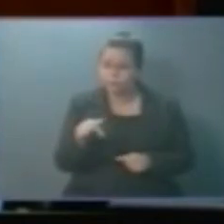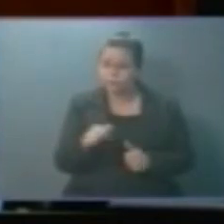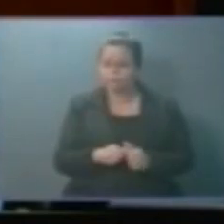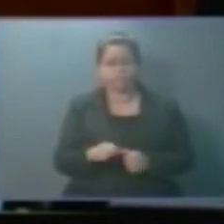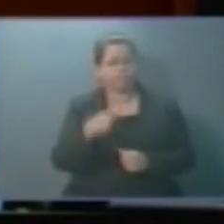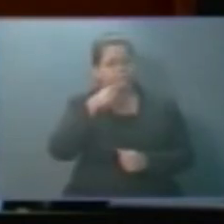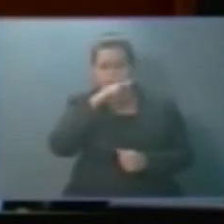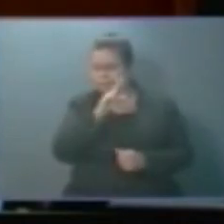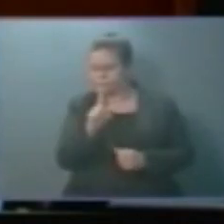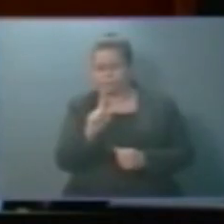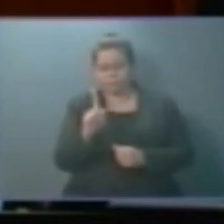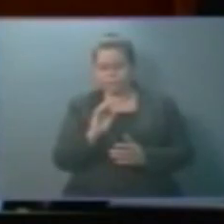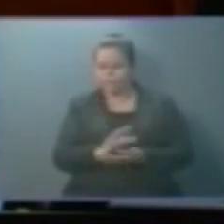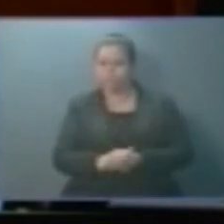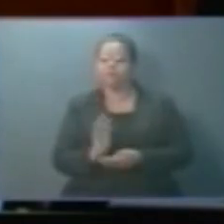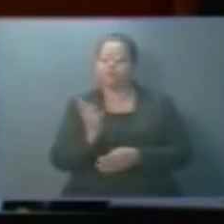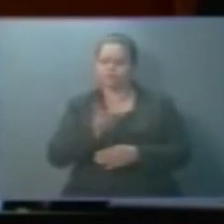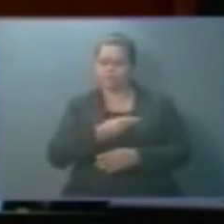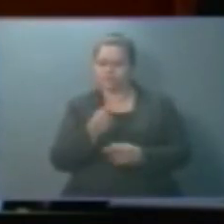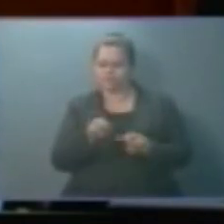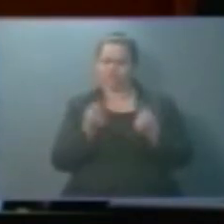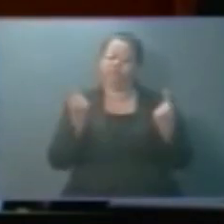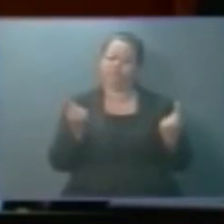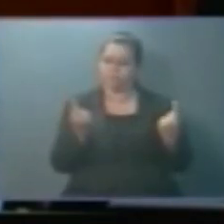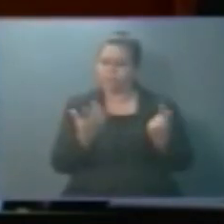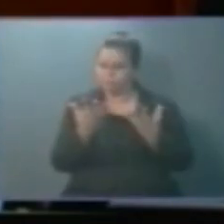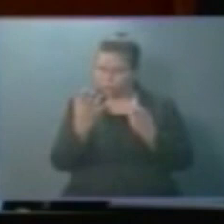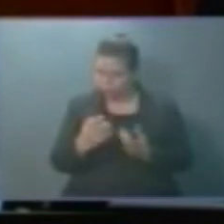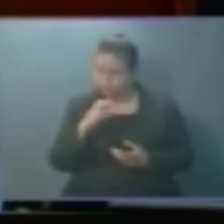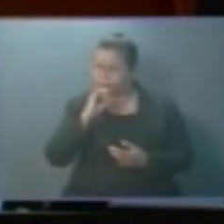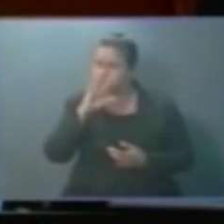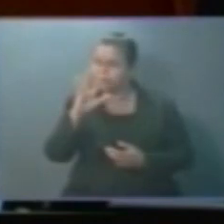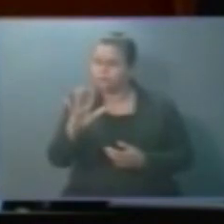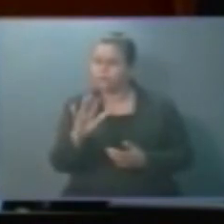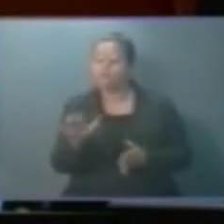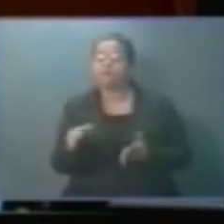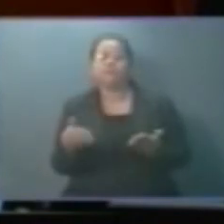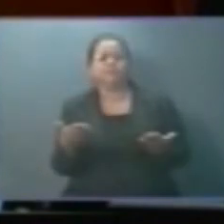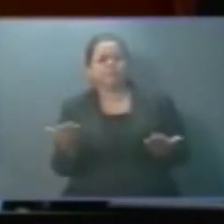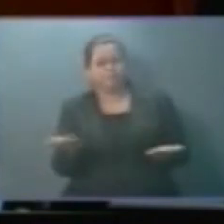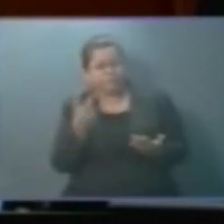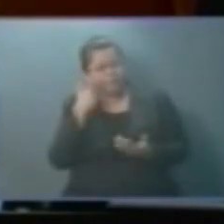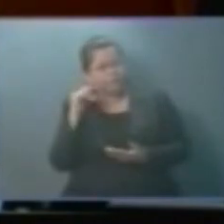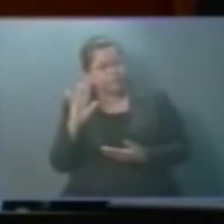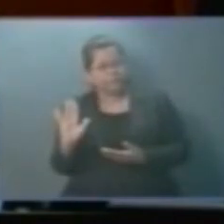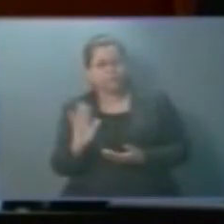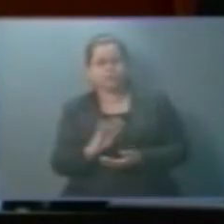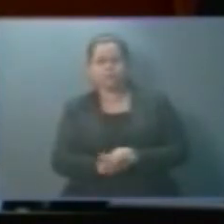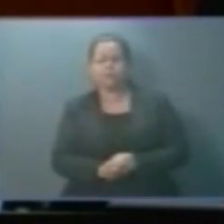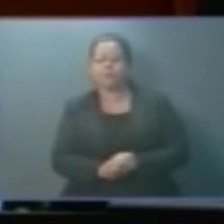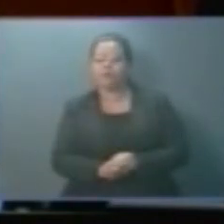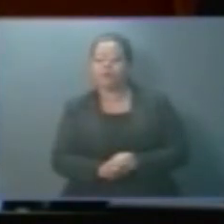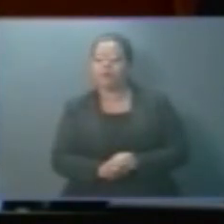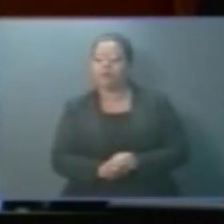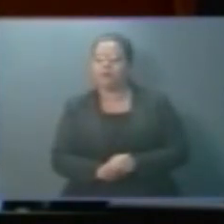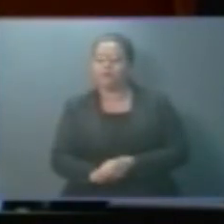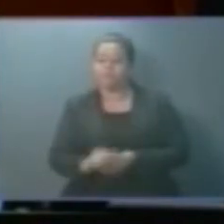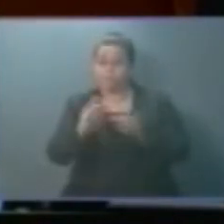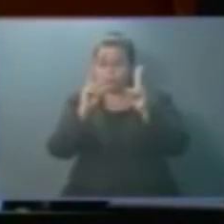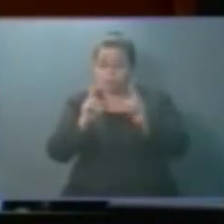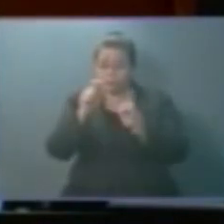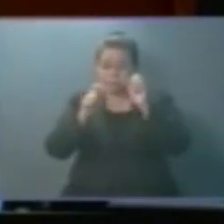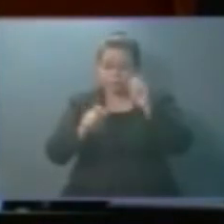del FMLN, más nosotros votamos en contra, y lo quiero decir por qué. Porque, por ejemplo, el caso de